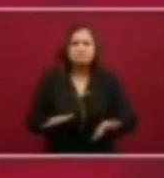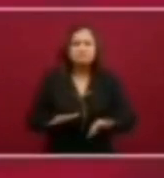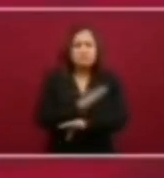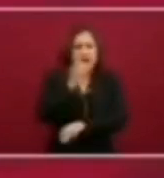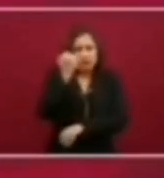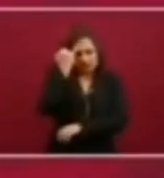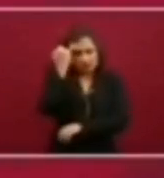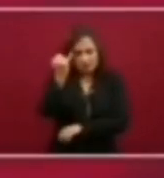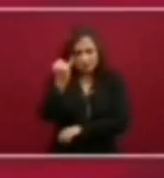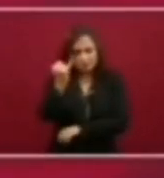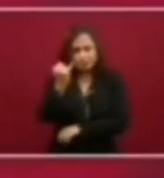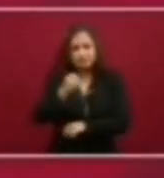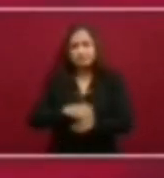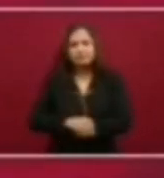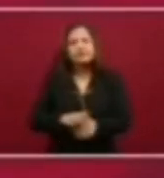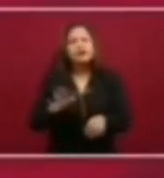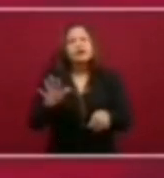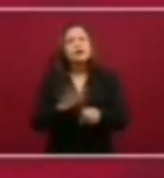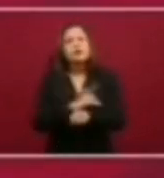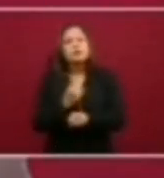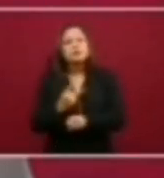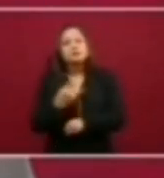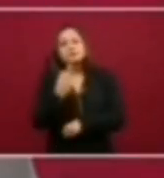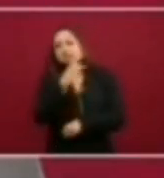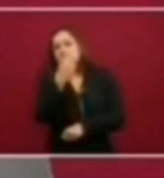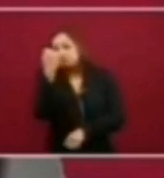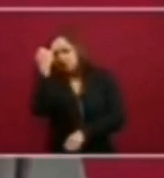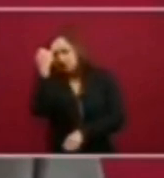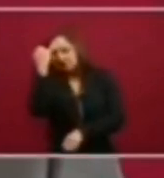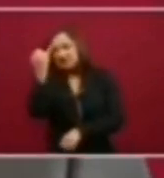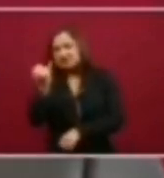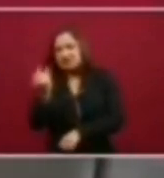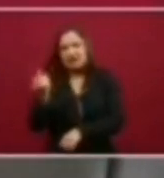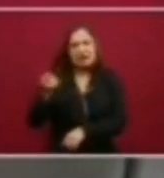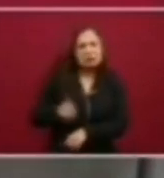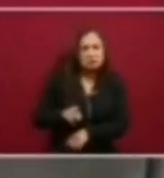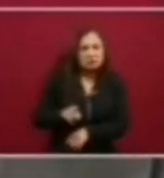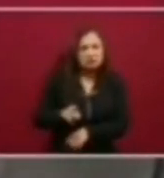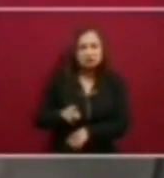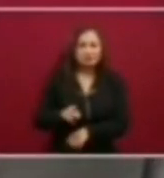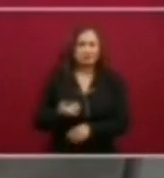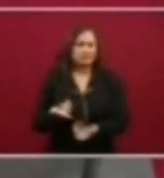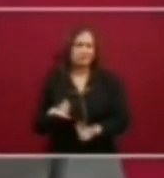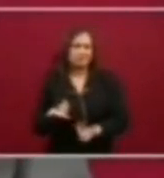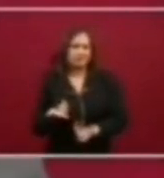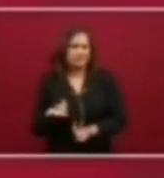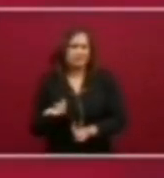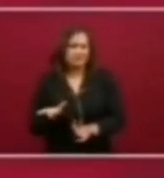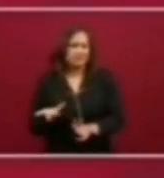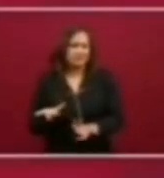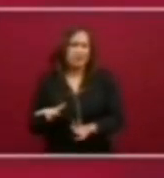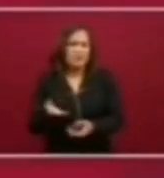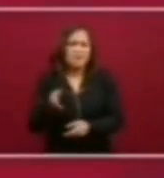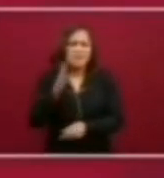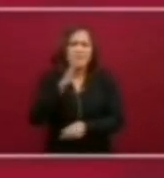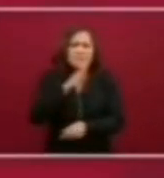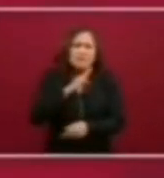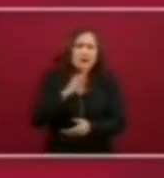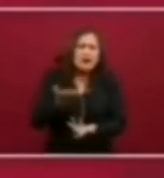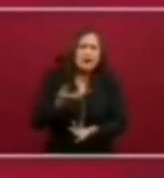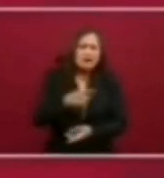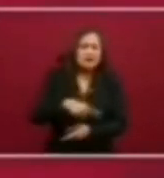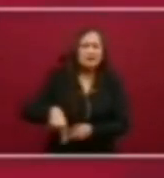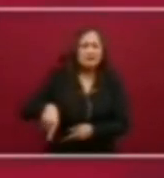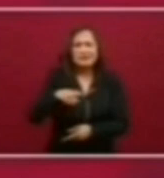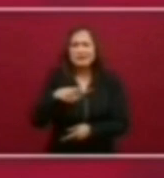estas medidas pues no convienen a los mexicanos,